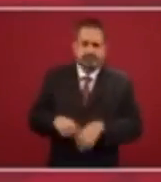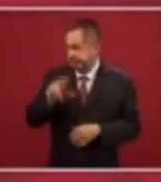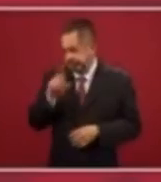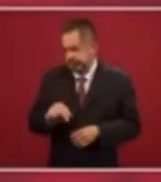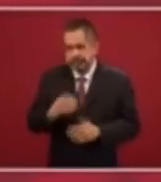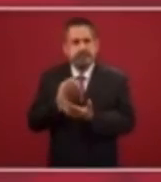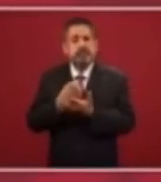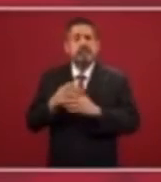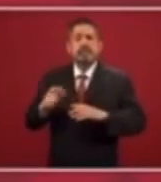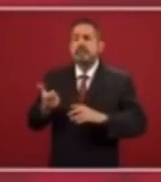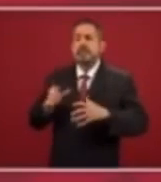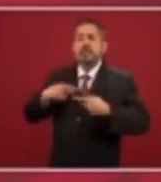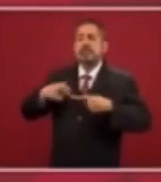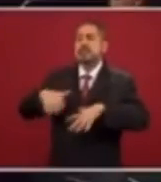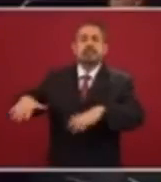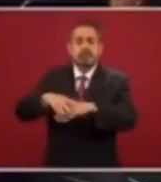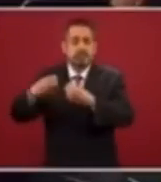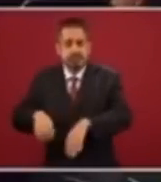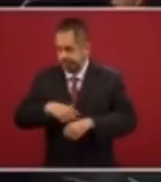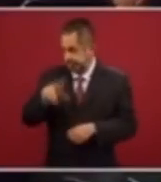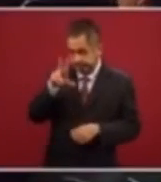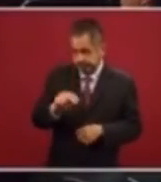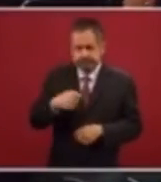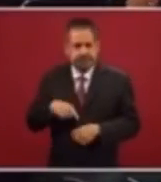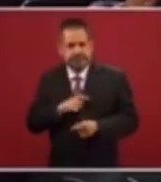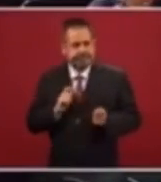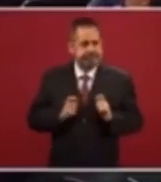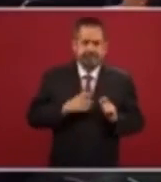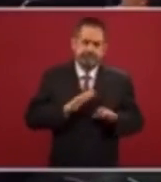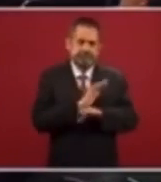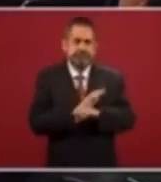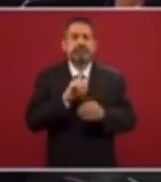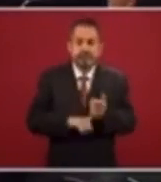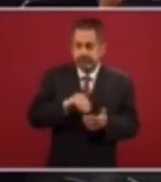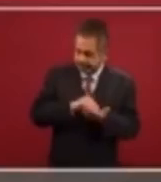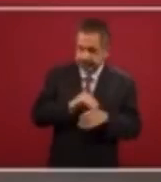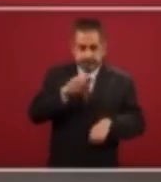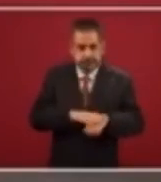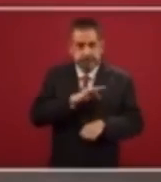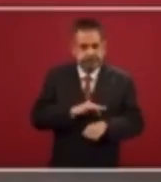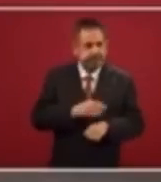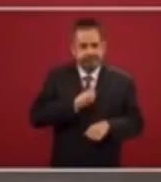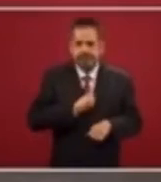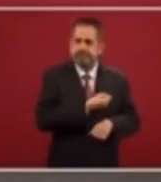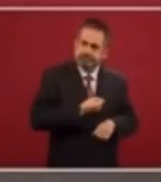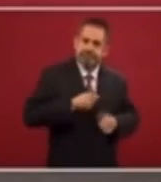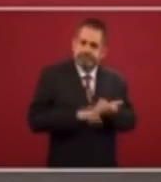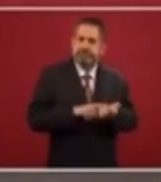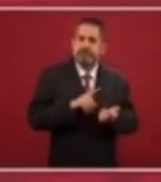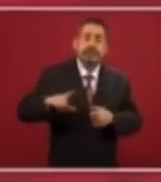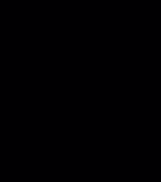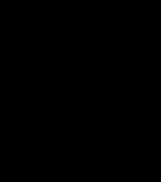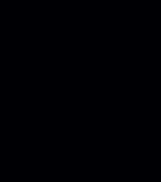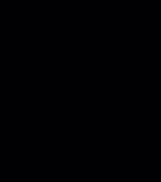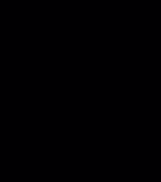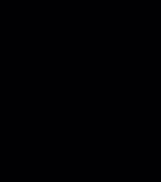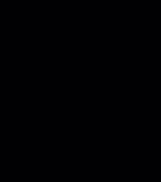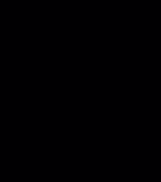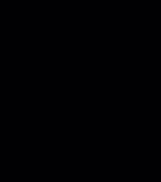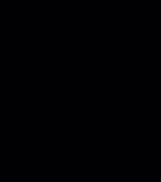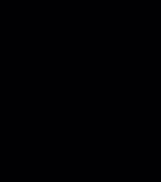economía popular, nos ajustaríamos todavía más el cinturón, nos apretaríamos más el cinturón. El gobierno.